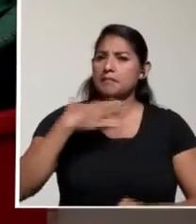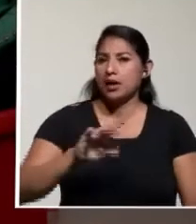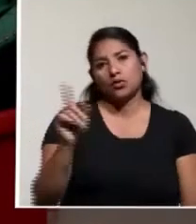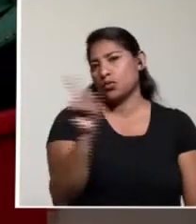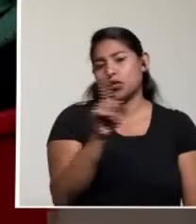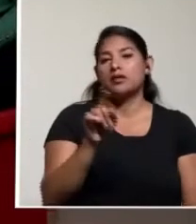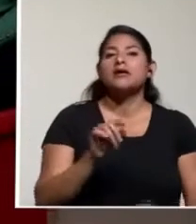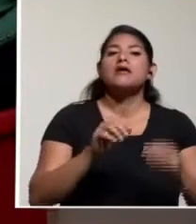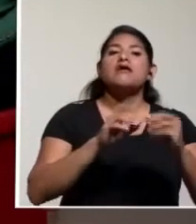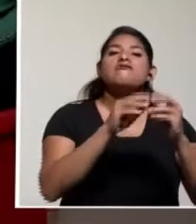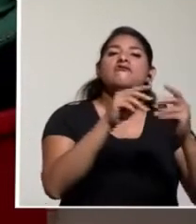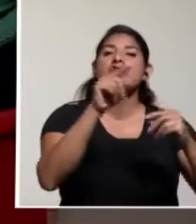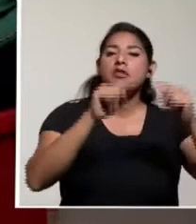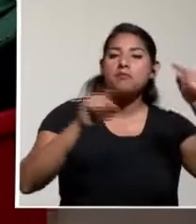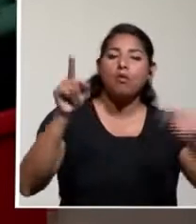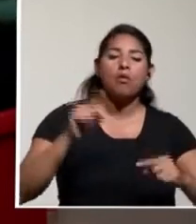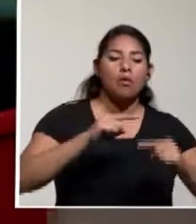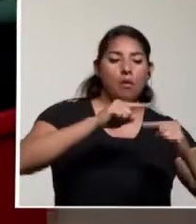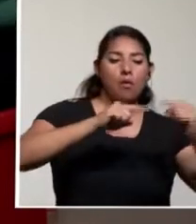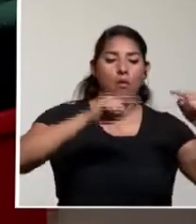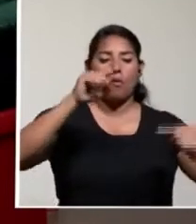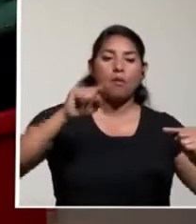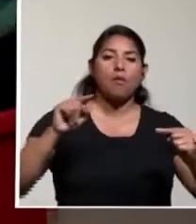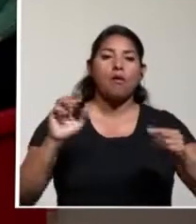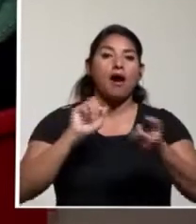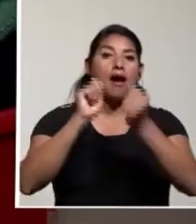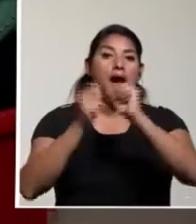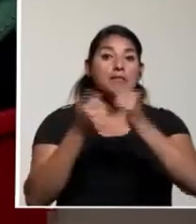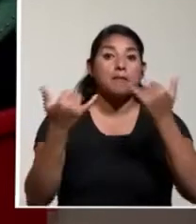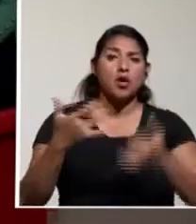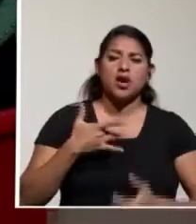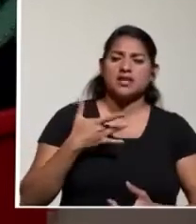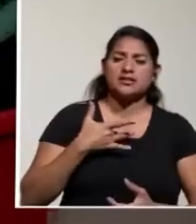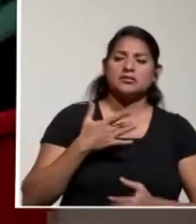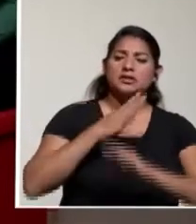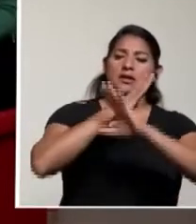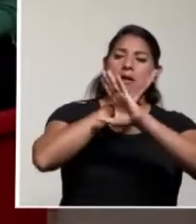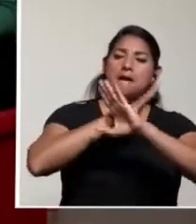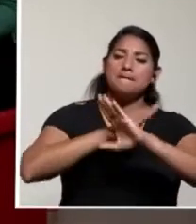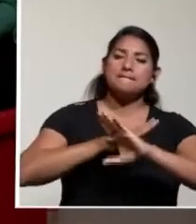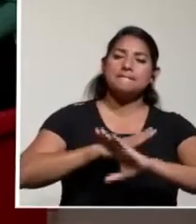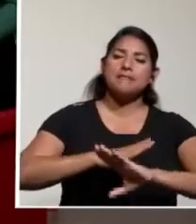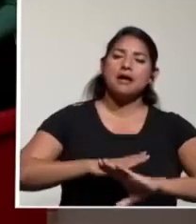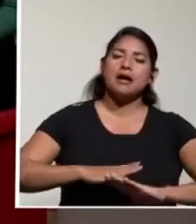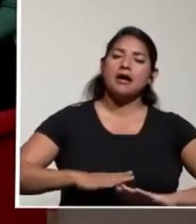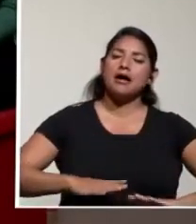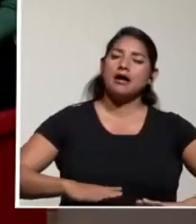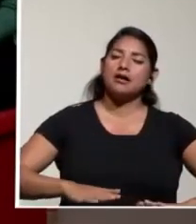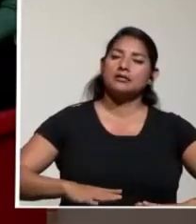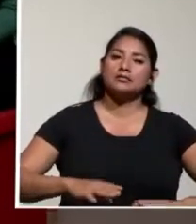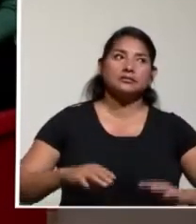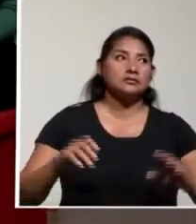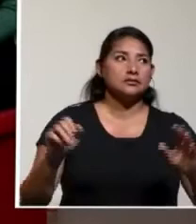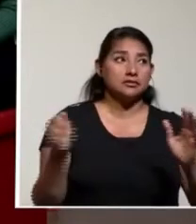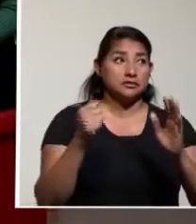no. Sino que ahorita estamos buscando paz. Uh-huh. Vamos a la pandereta. Muy bien, pues yo.